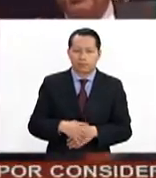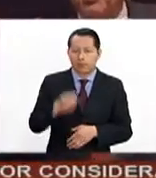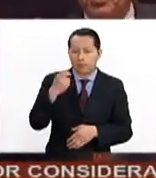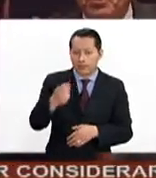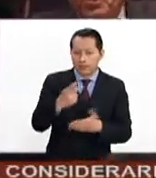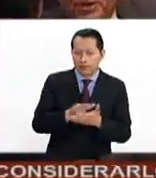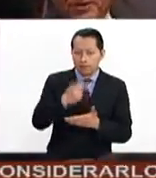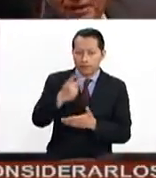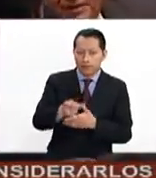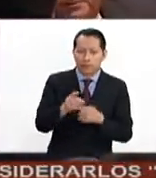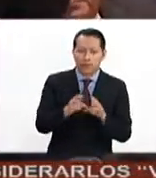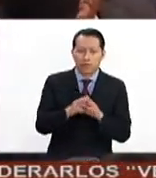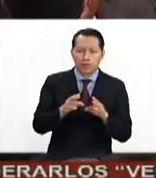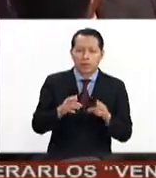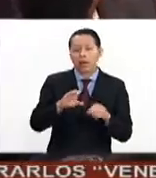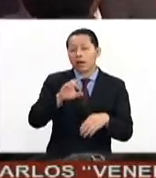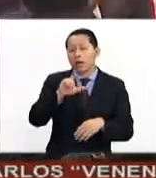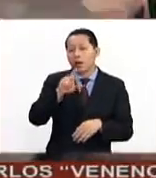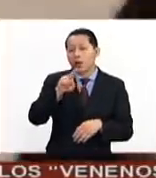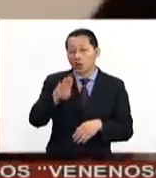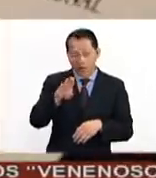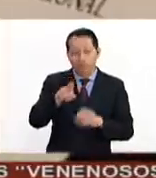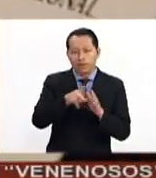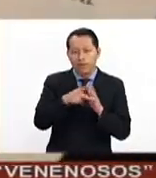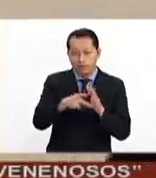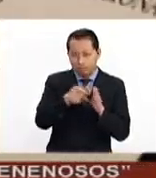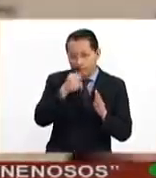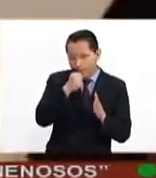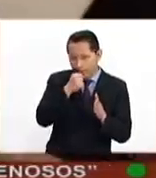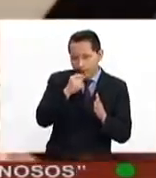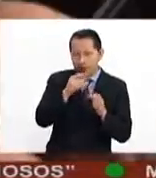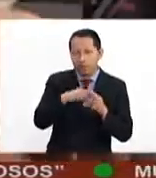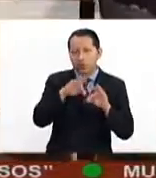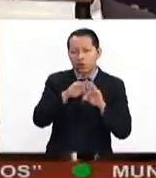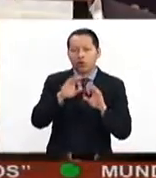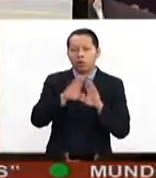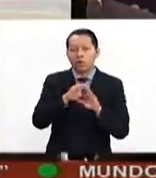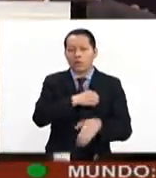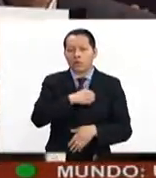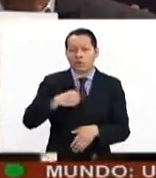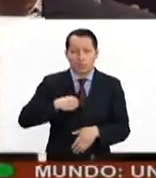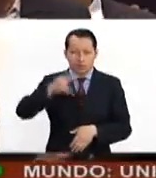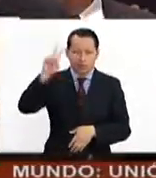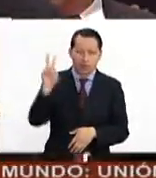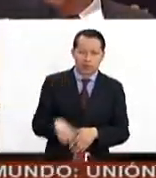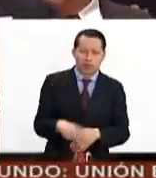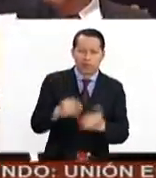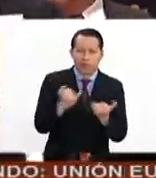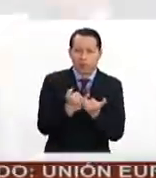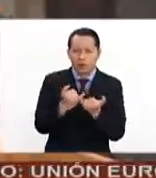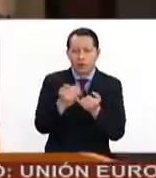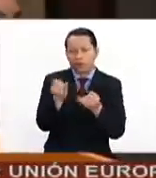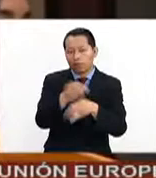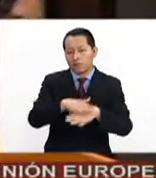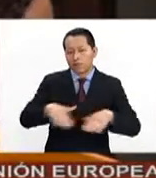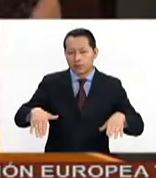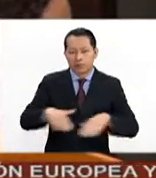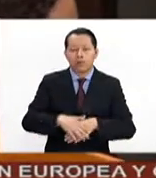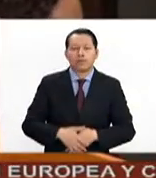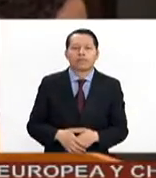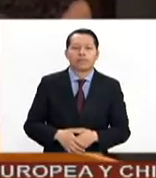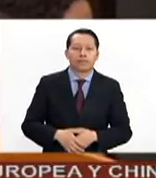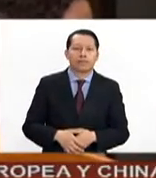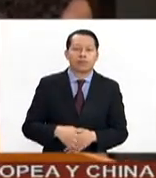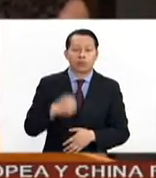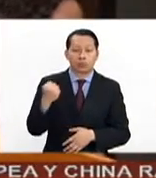Este premio, otorgado por el Club de Periodistas, refrenda e impulsa el compromiso con la verdad y la información. Por